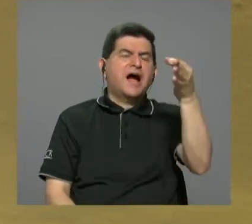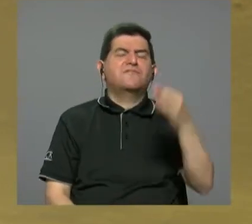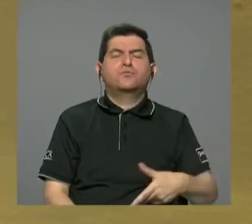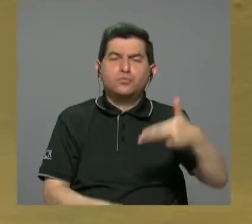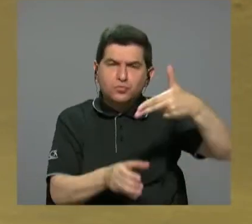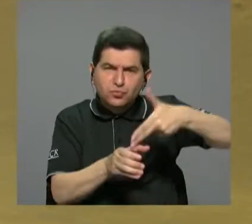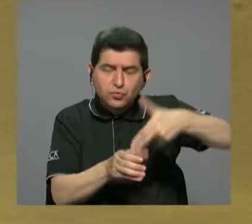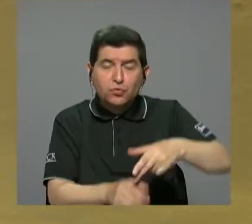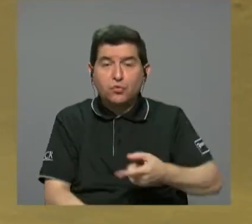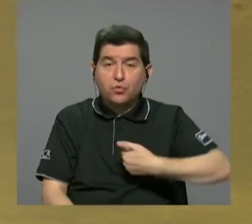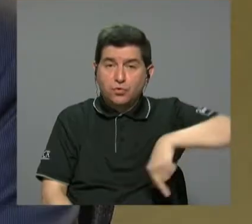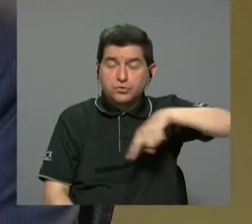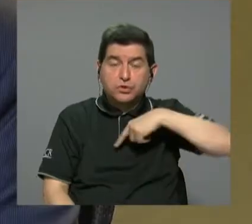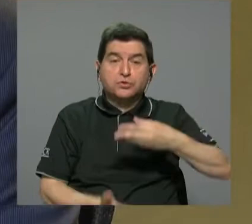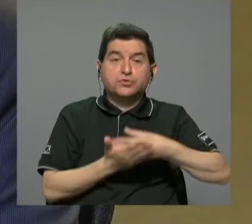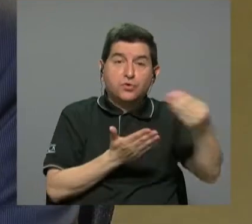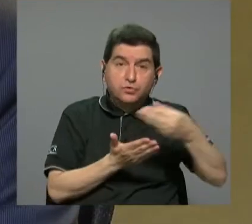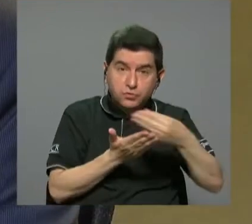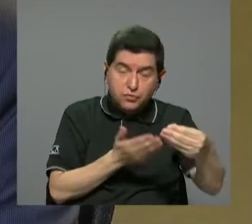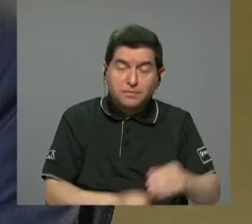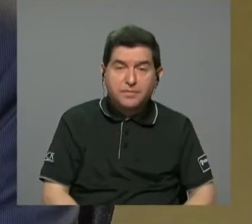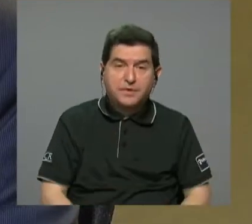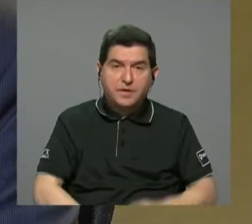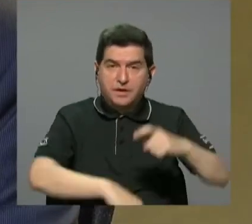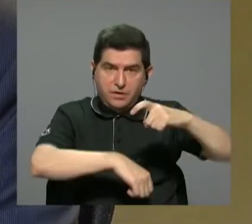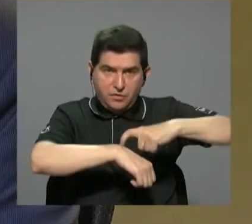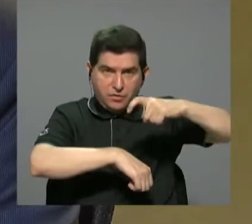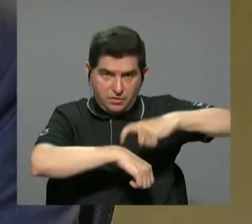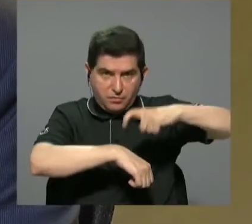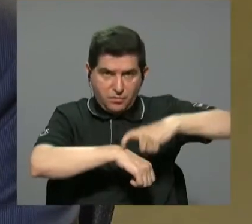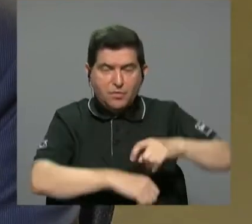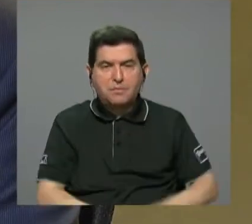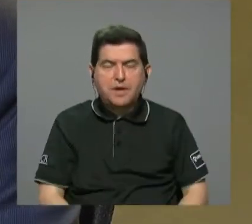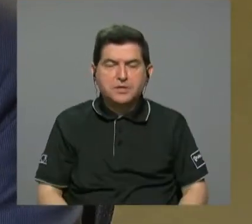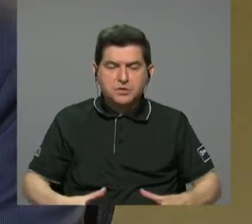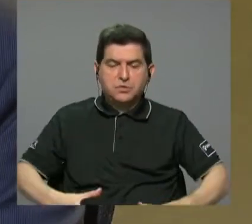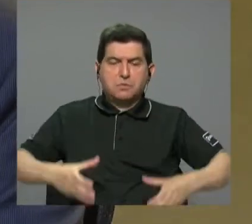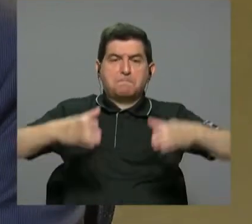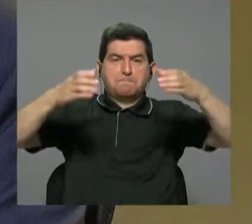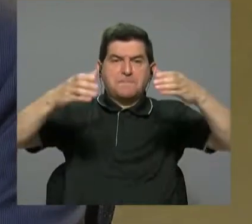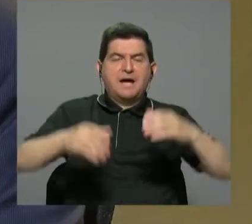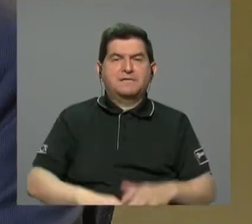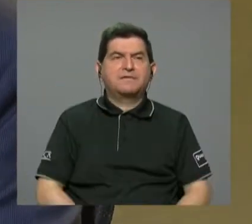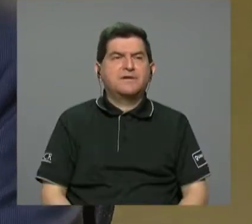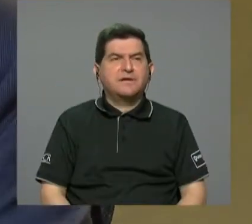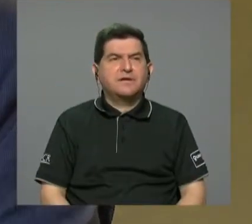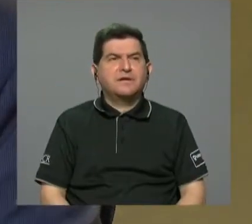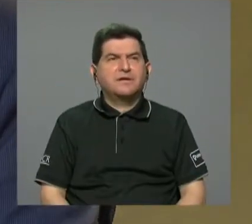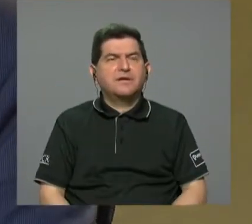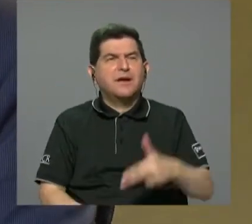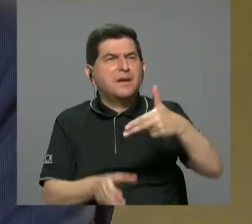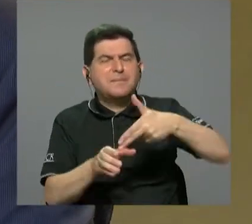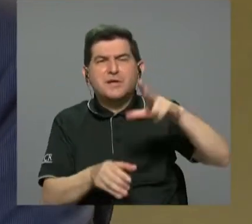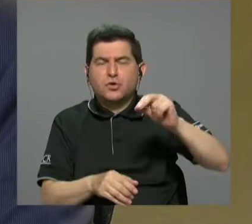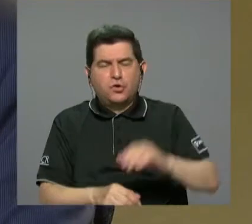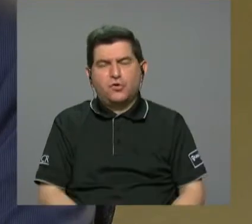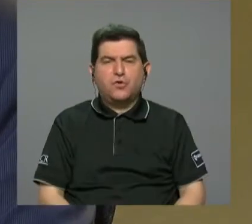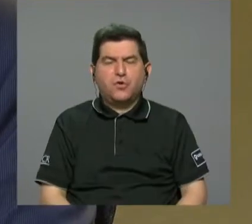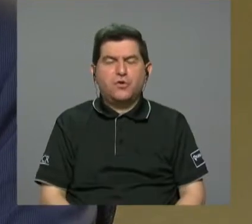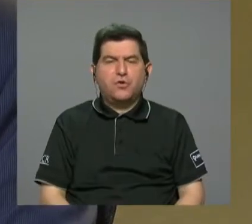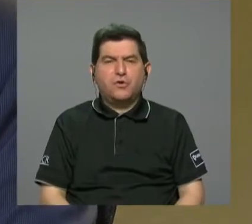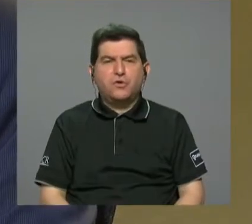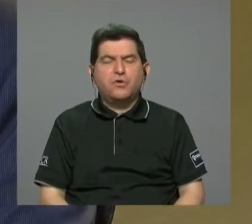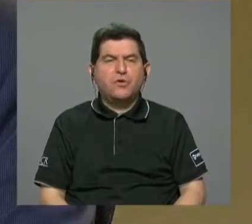que si hubiéramos comprado futuros de petróleo cuando el barril estaba, en realidad petróleo no, el equivalente de